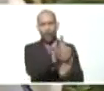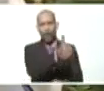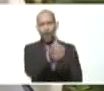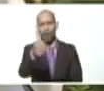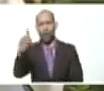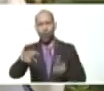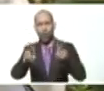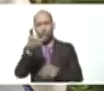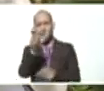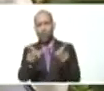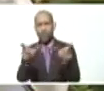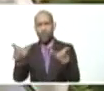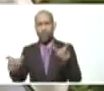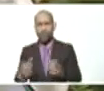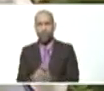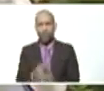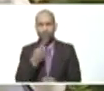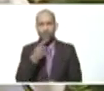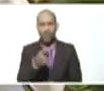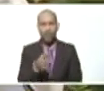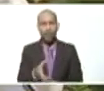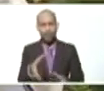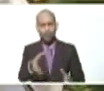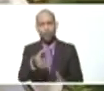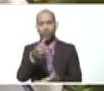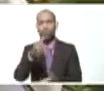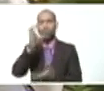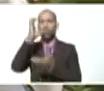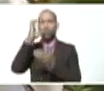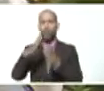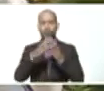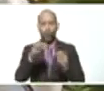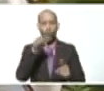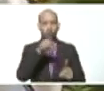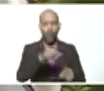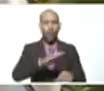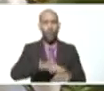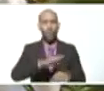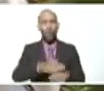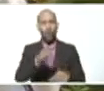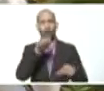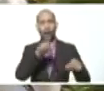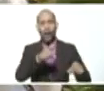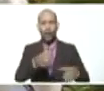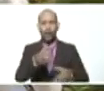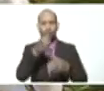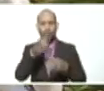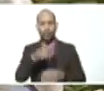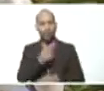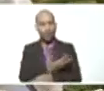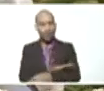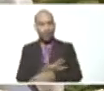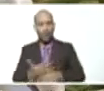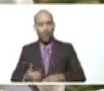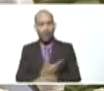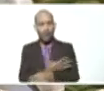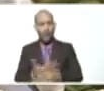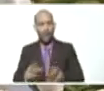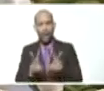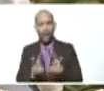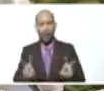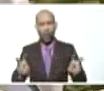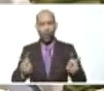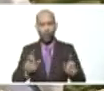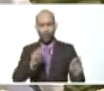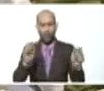discípulos diciendo: tomen y beban todos de él, porque este es el cáliz de mi sangre, sangre de